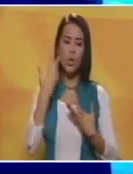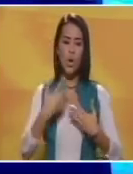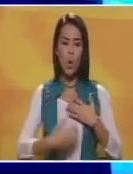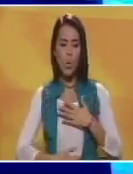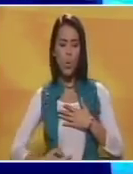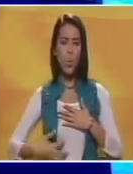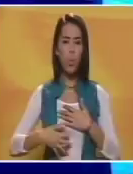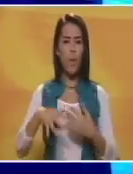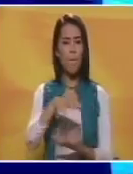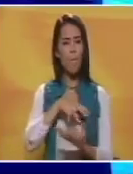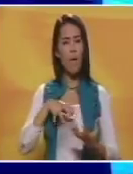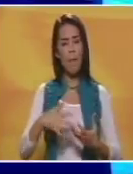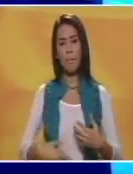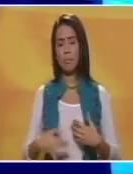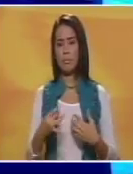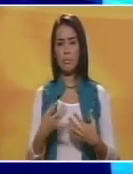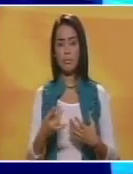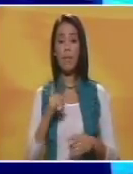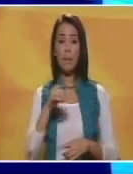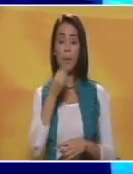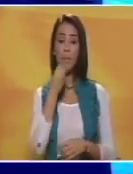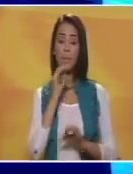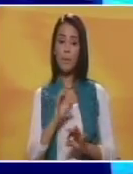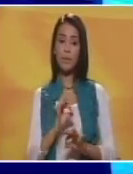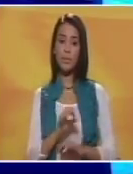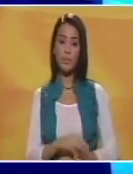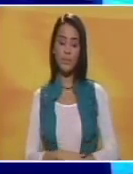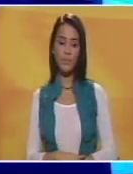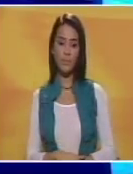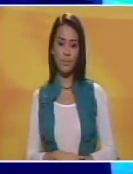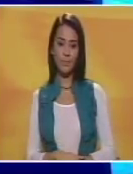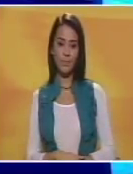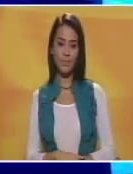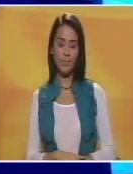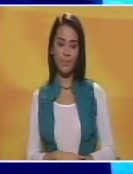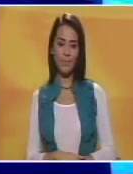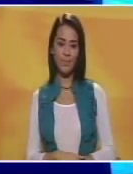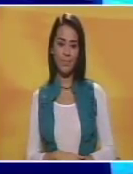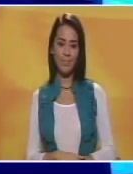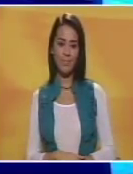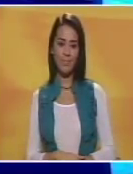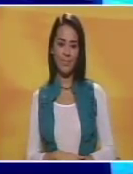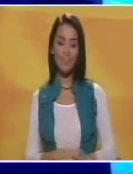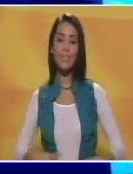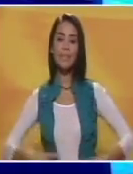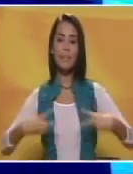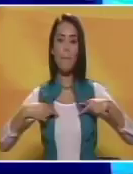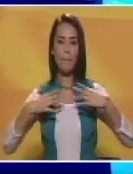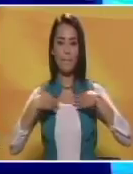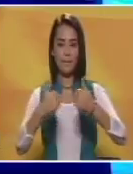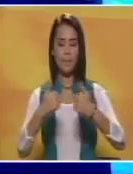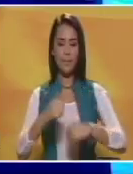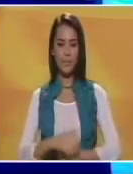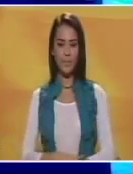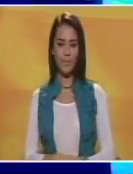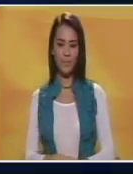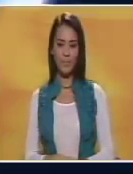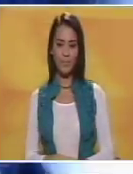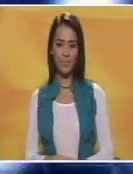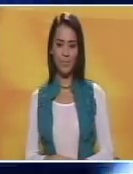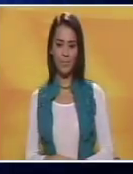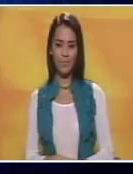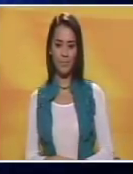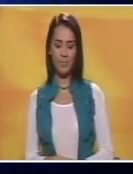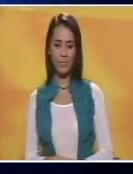gástricos, incremento del apetito y desequilibrio en el rendimiento. Soy Joyce Adrián, hasta una próxima entrega de Vida y Salud.